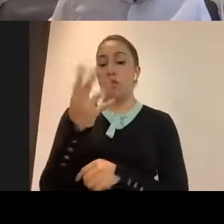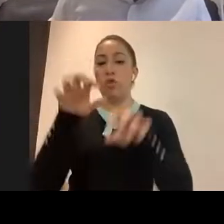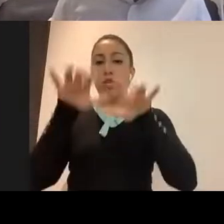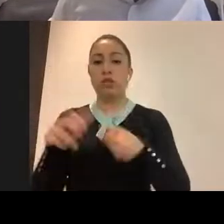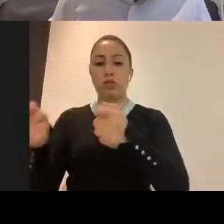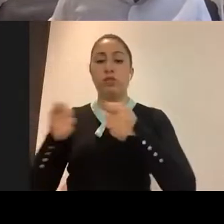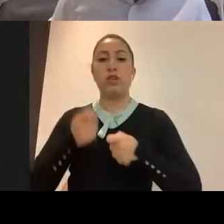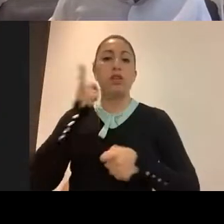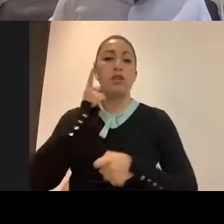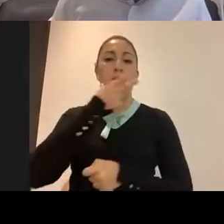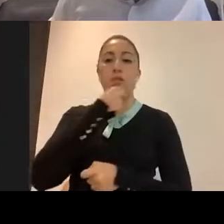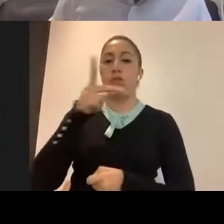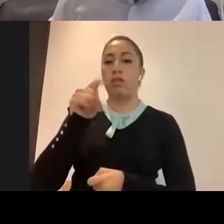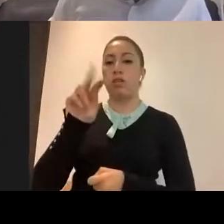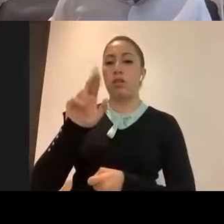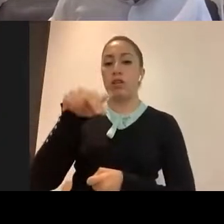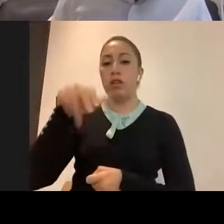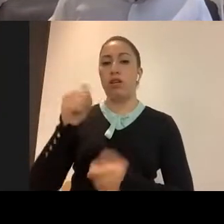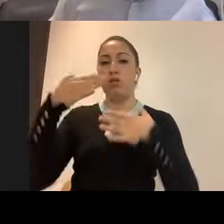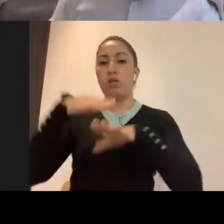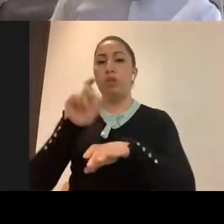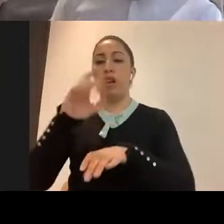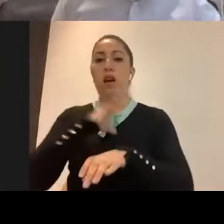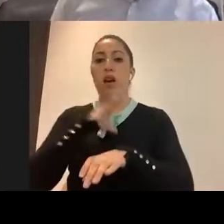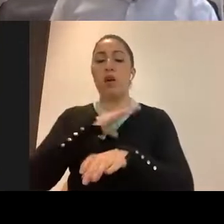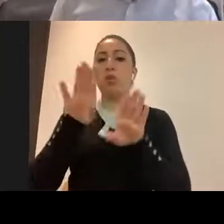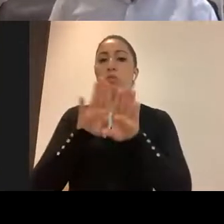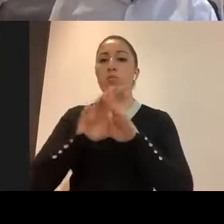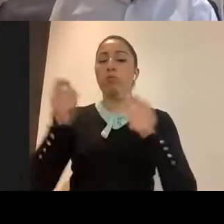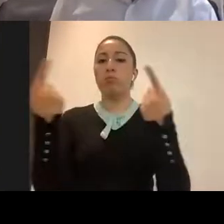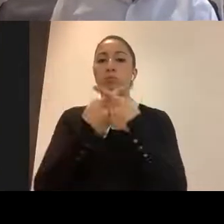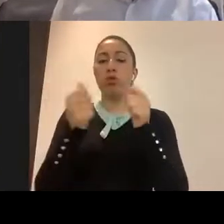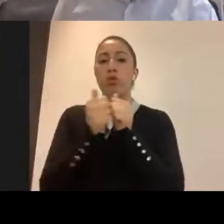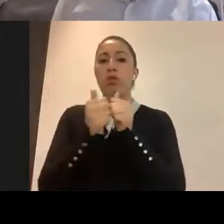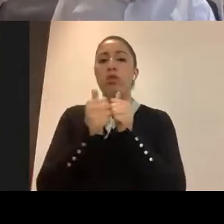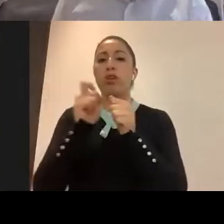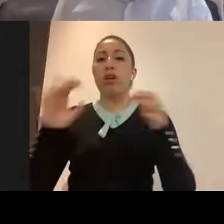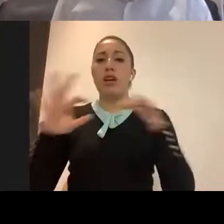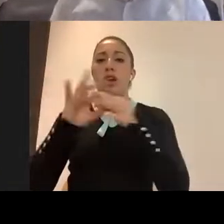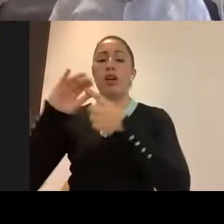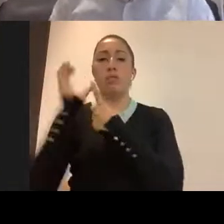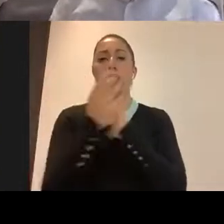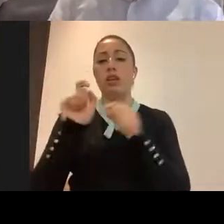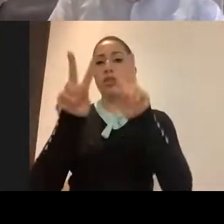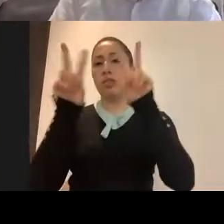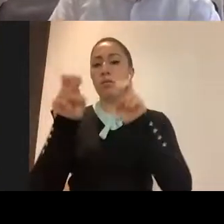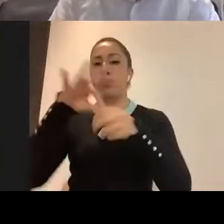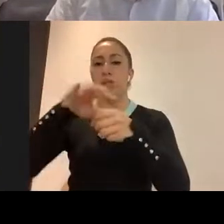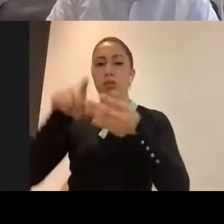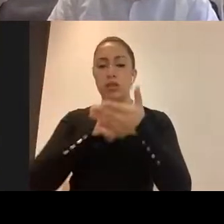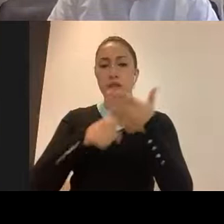Jorge Triana, respecto a irregularidades en las convocatorias de Comisiones Unidas de Asuntos Político-Electorales y de Puntos